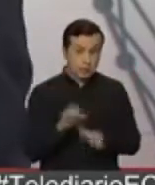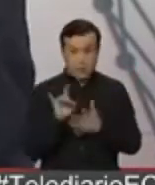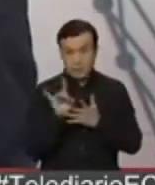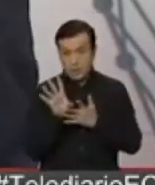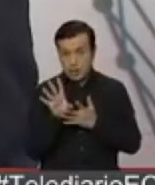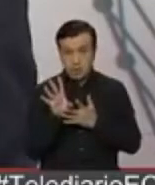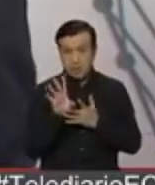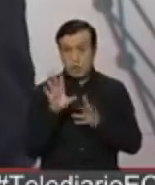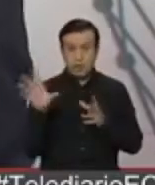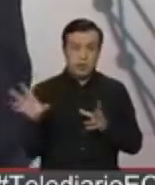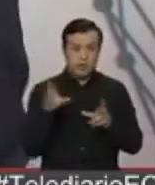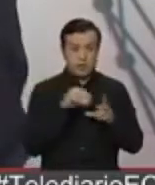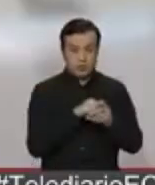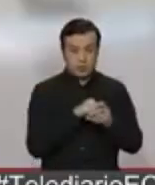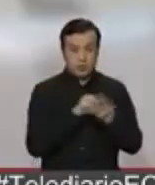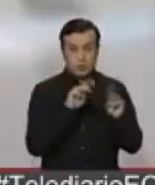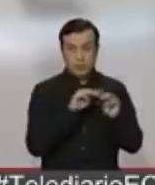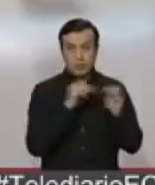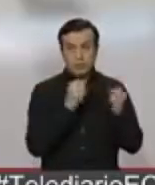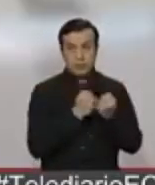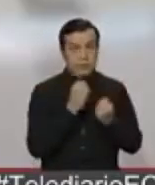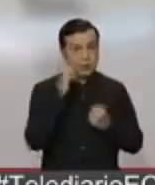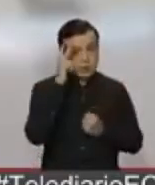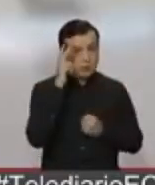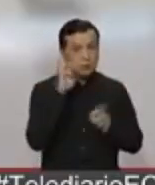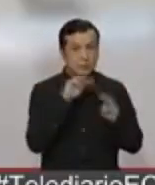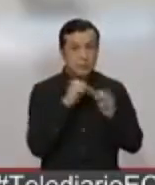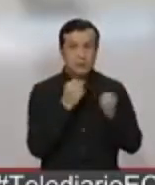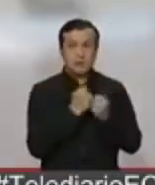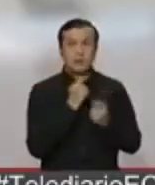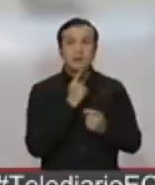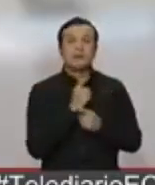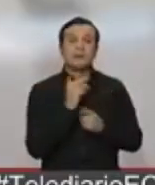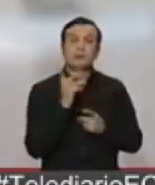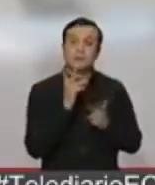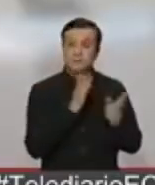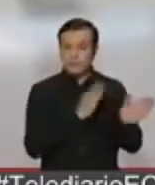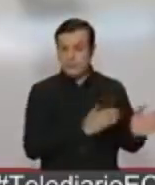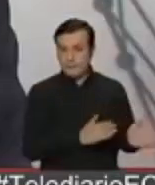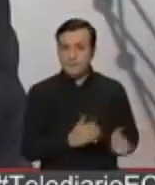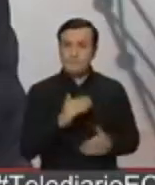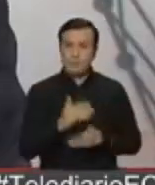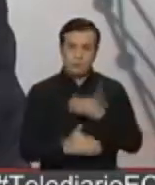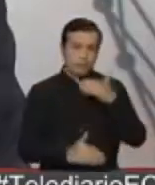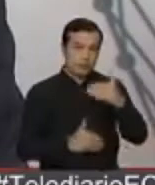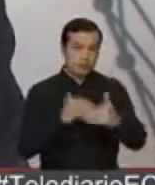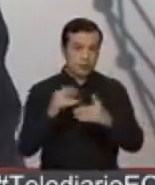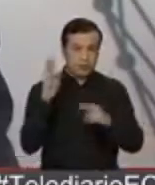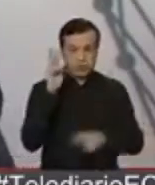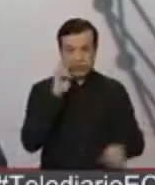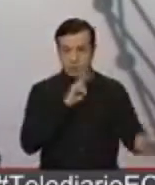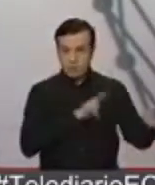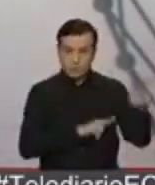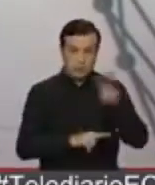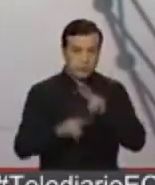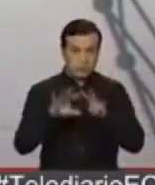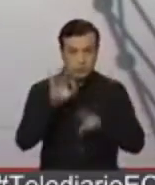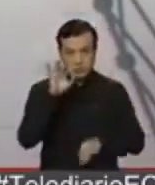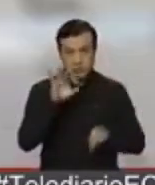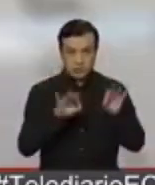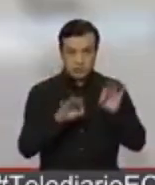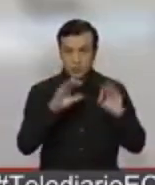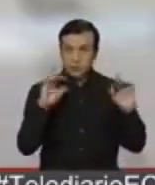entonces a bryant más serio de inclusión económica y social podrían pasar de acuerdo a un proceso de evaluación y selección y de